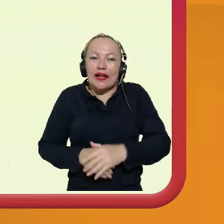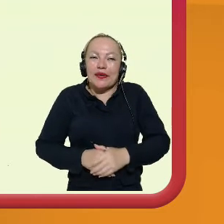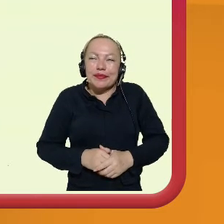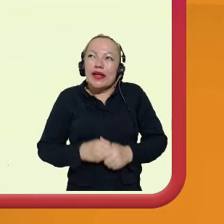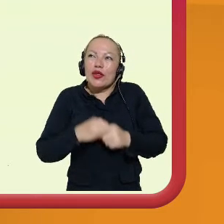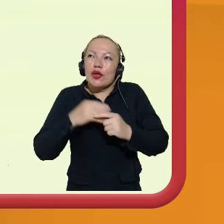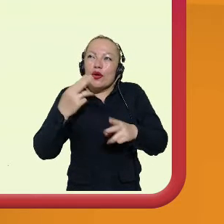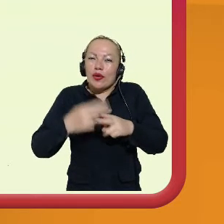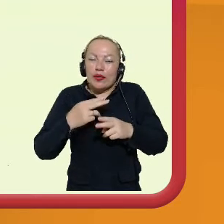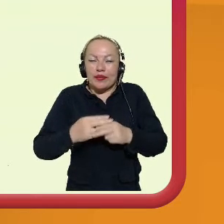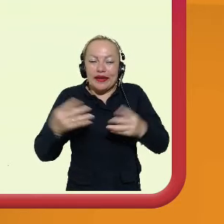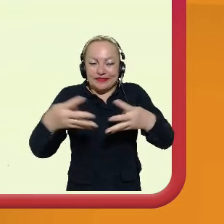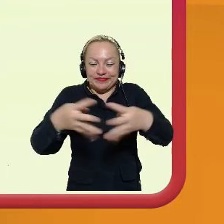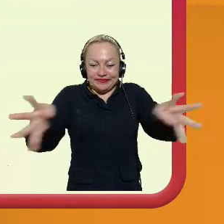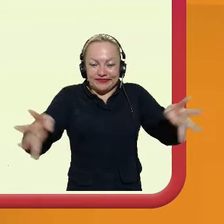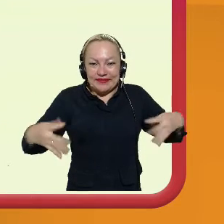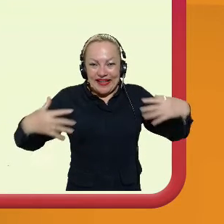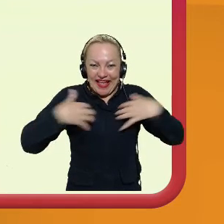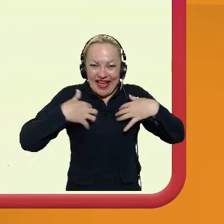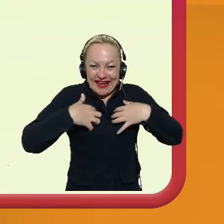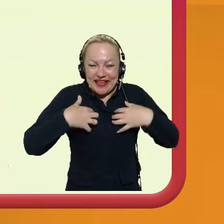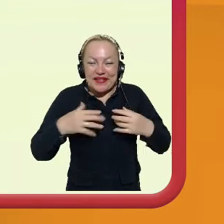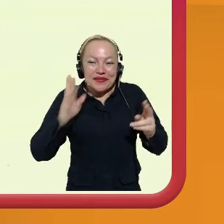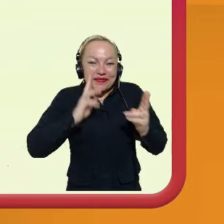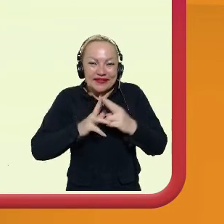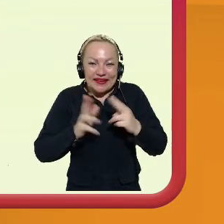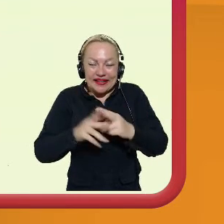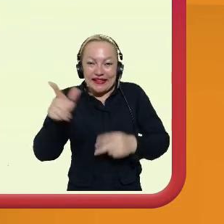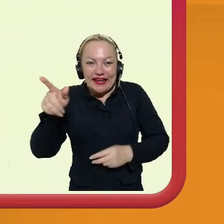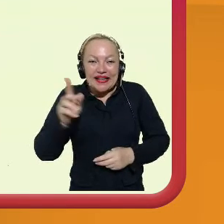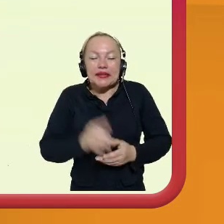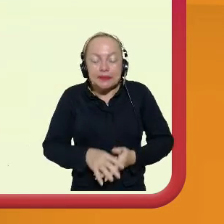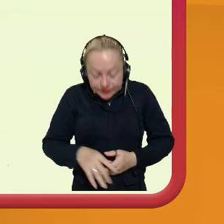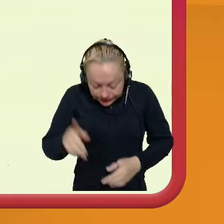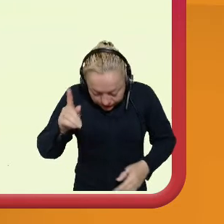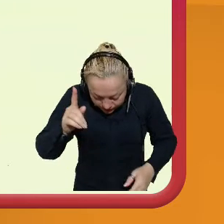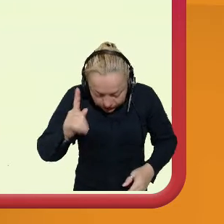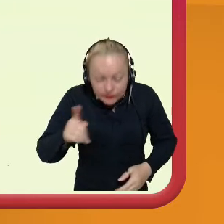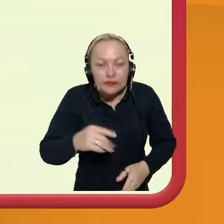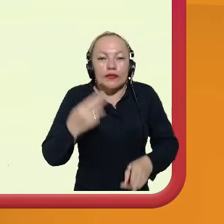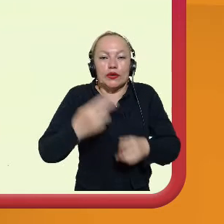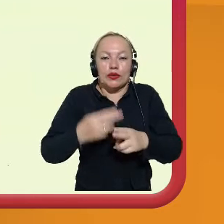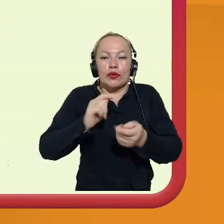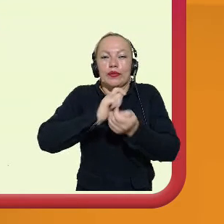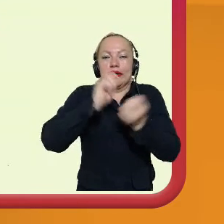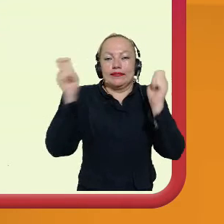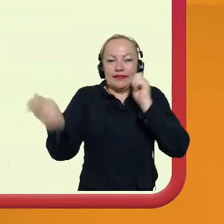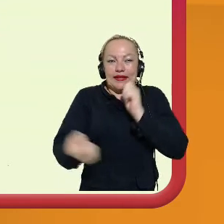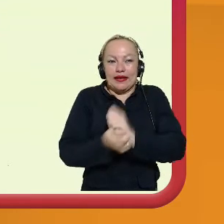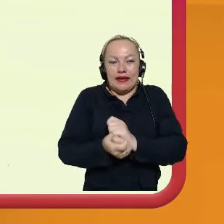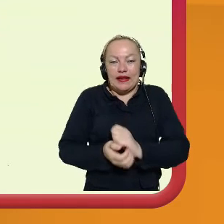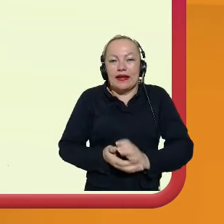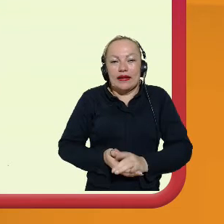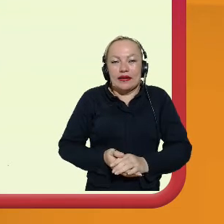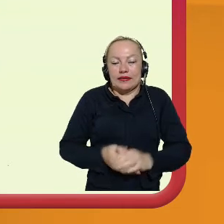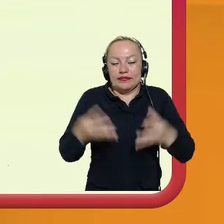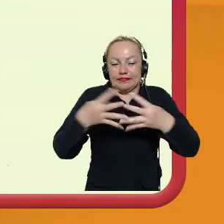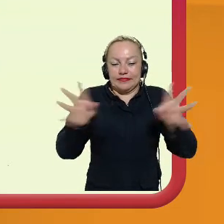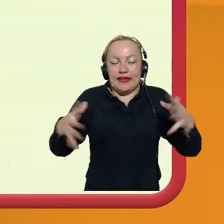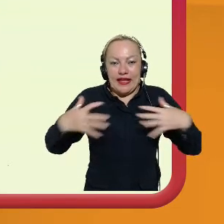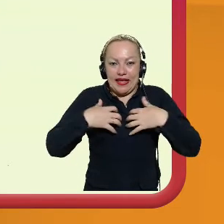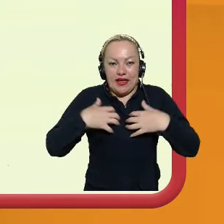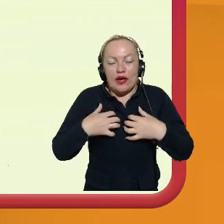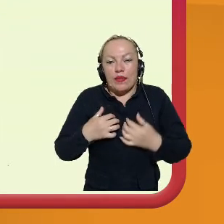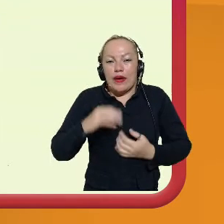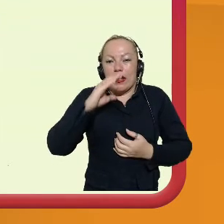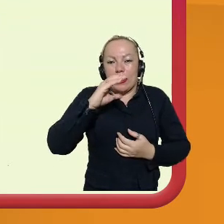nombrar el coso municipal? Alejandro Cardini. Sí. Bien, él cambió de nombre. Ya no se llama coso municipal.